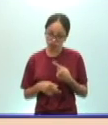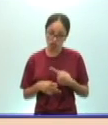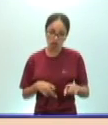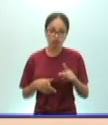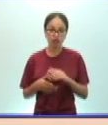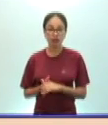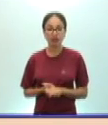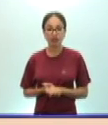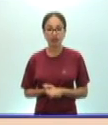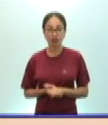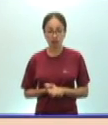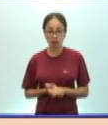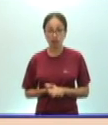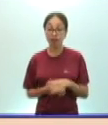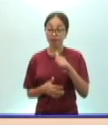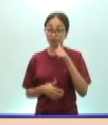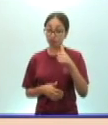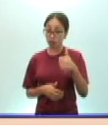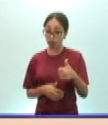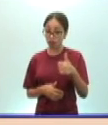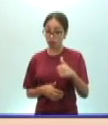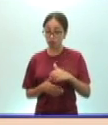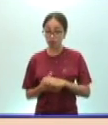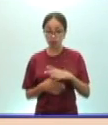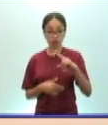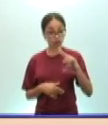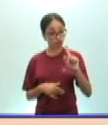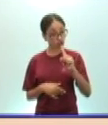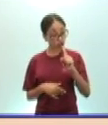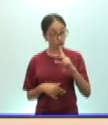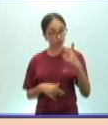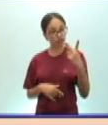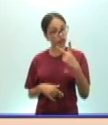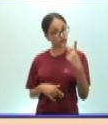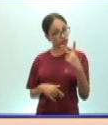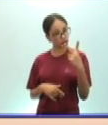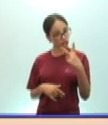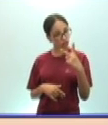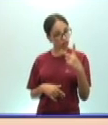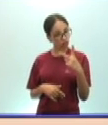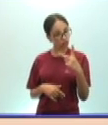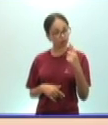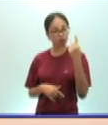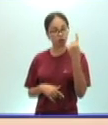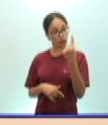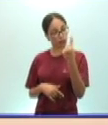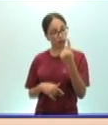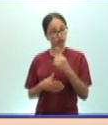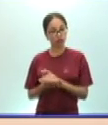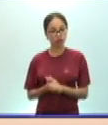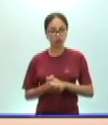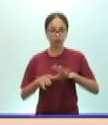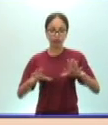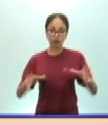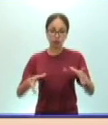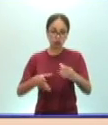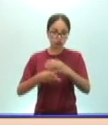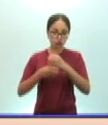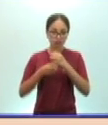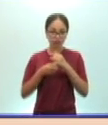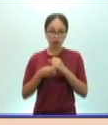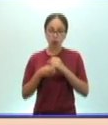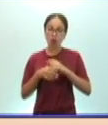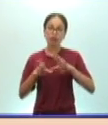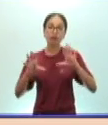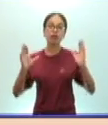corresponde. Bien, no se hacen dos diagramas de flujo, sino uno solo que contenga todo el proceso que se realiza hasta la